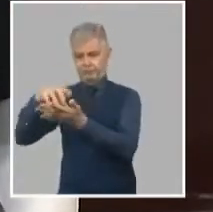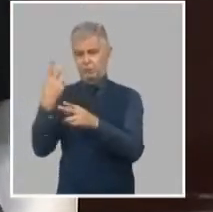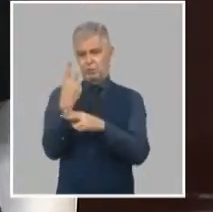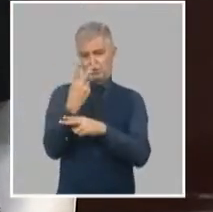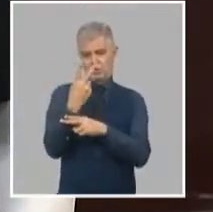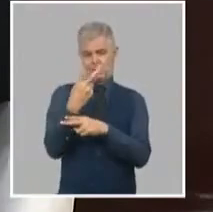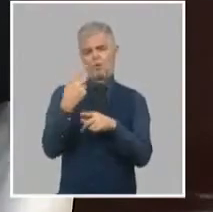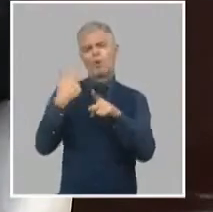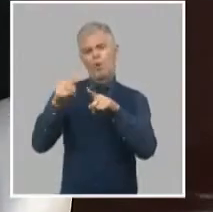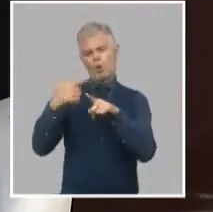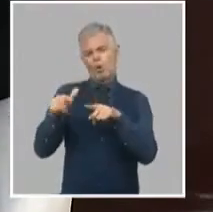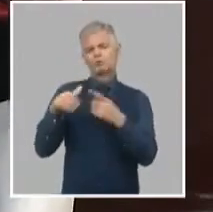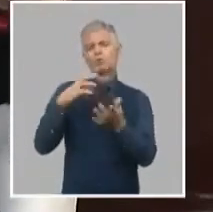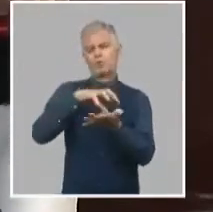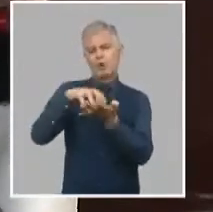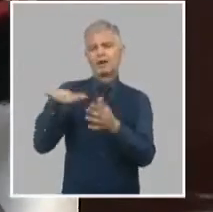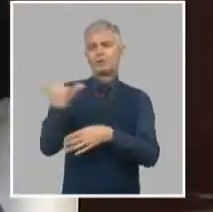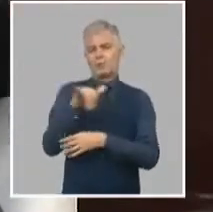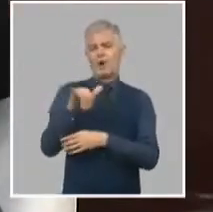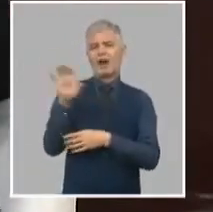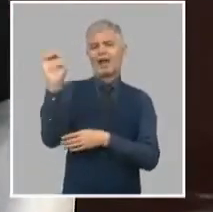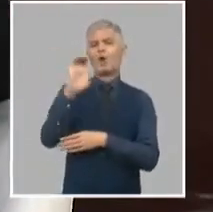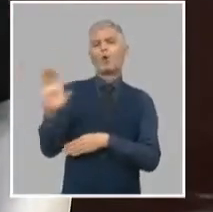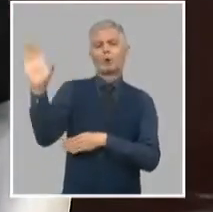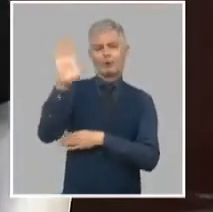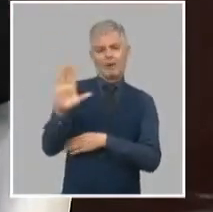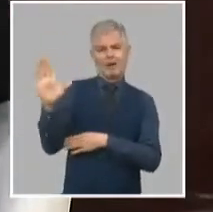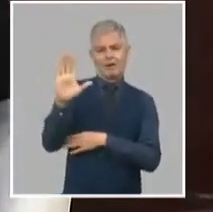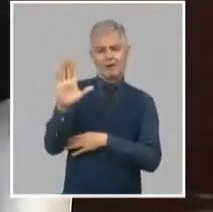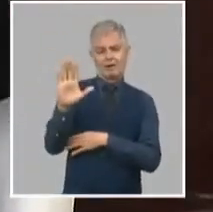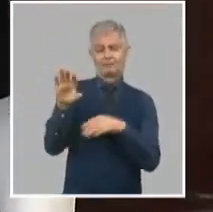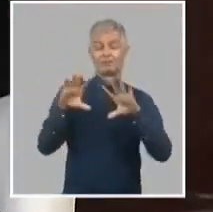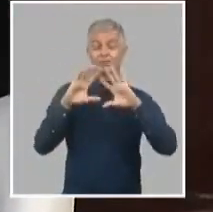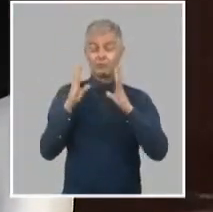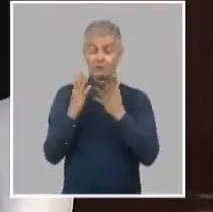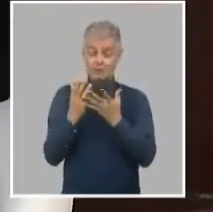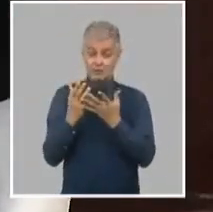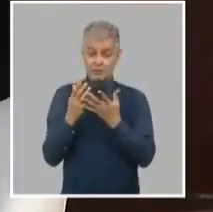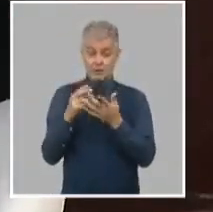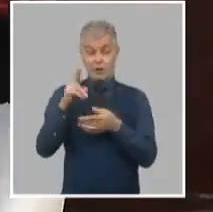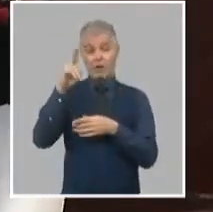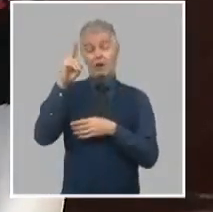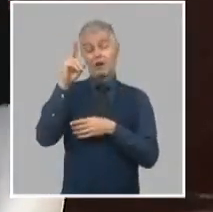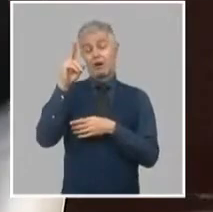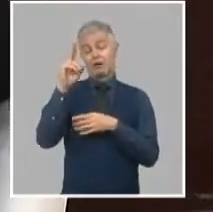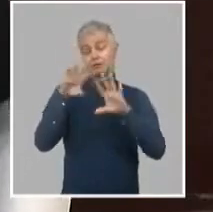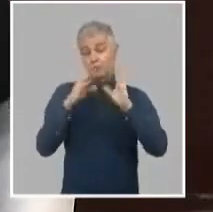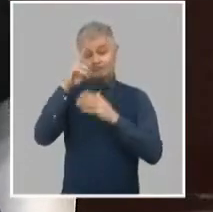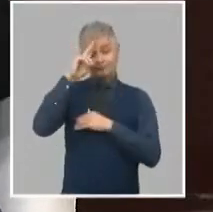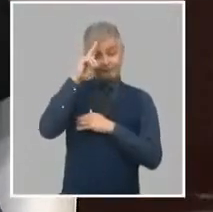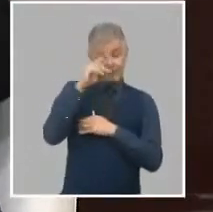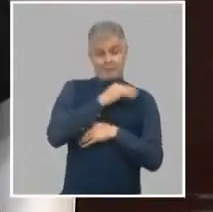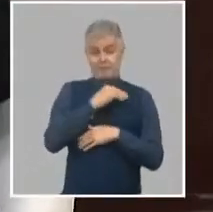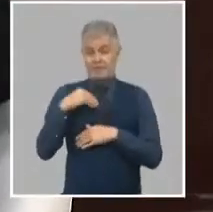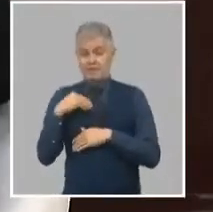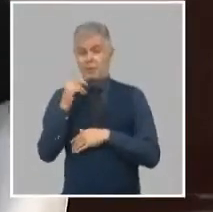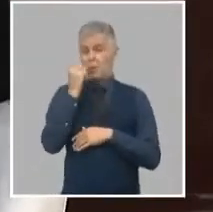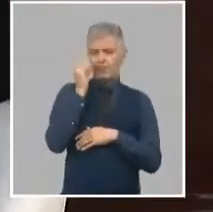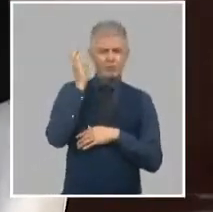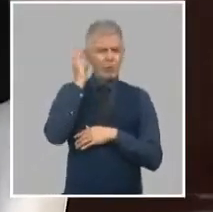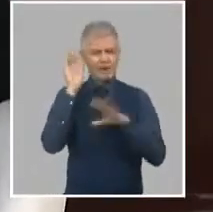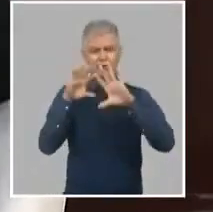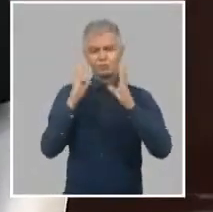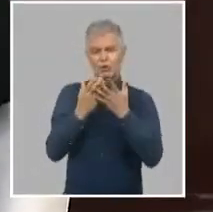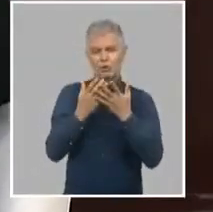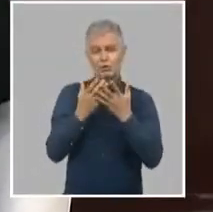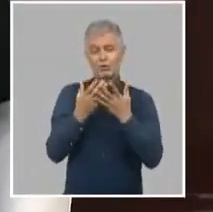en otros países de Europa. Pero todo esto, por supuesto, no es posible si detrás de estos hombres y mujeres que han sido protagonistas de la batalla